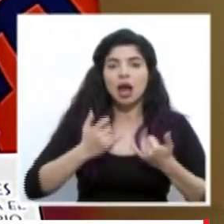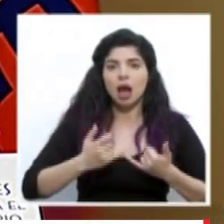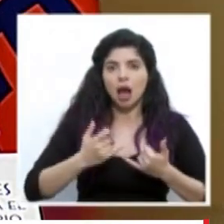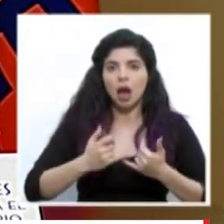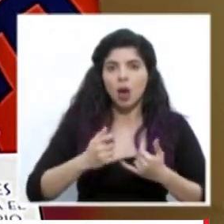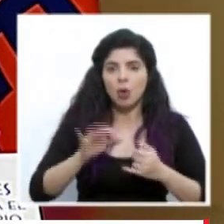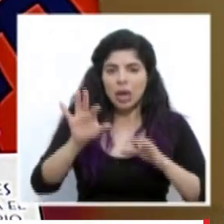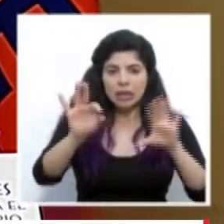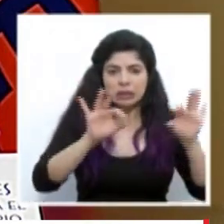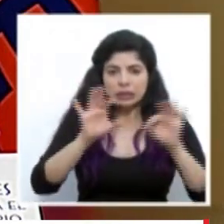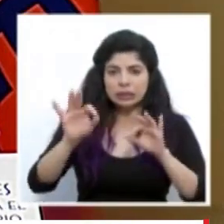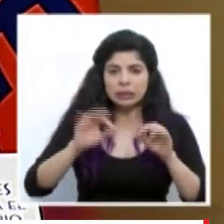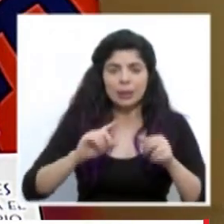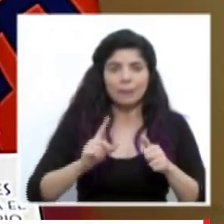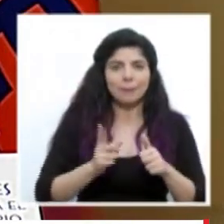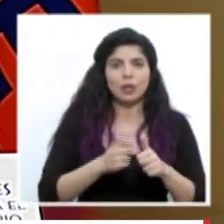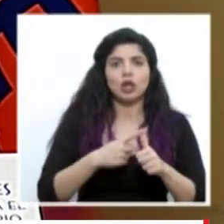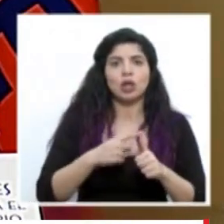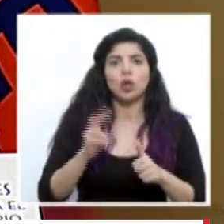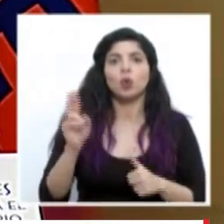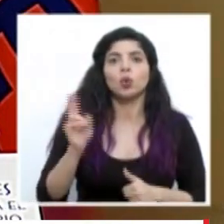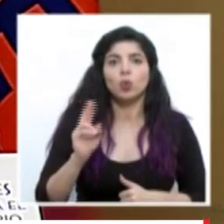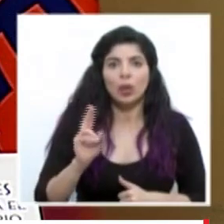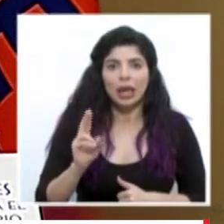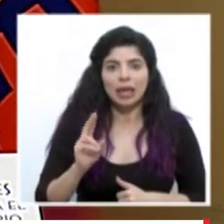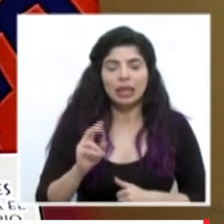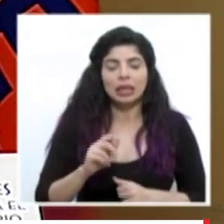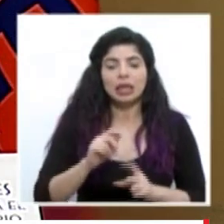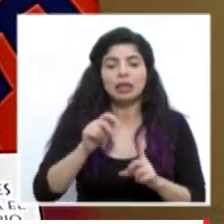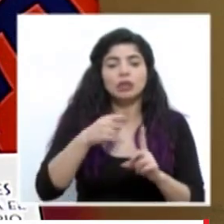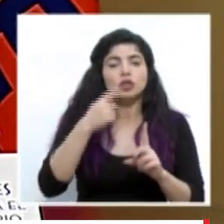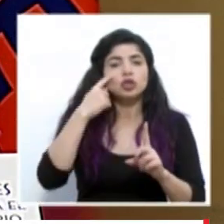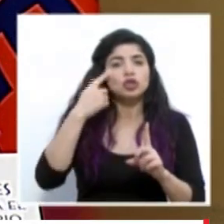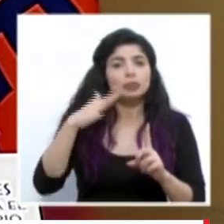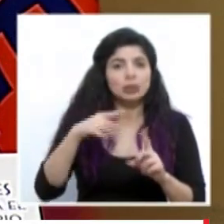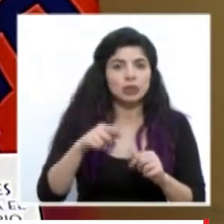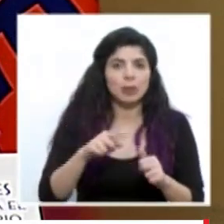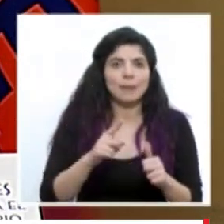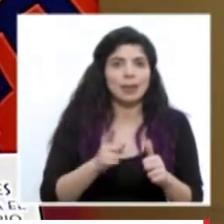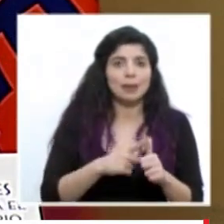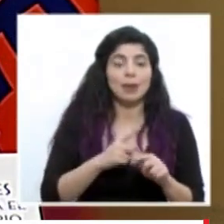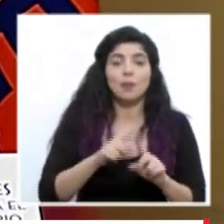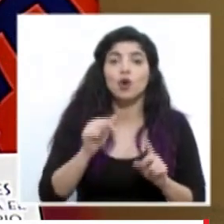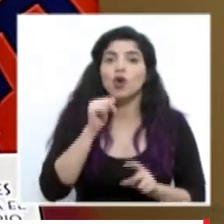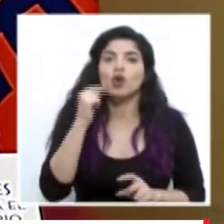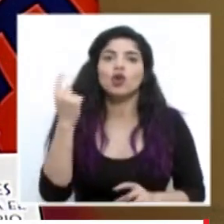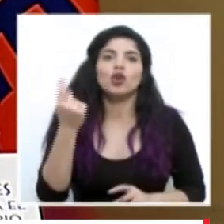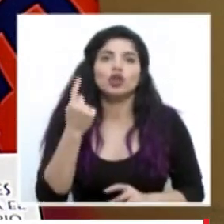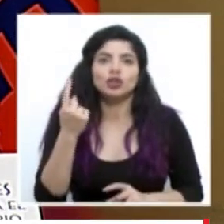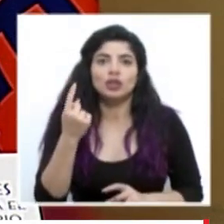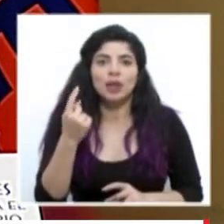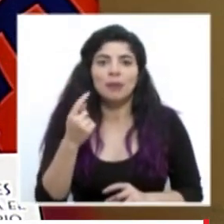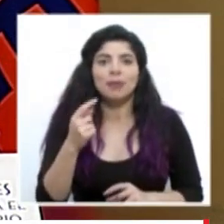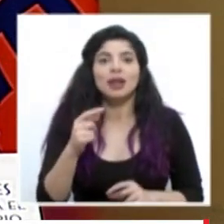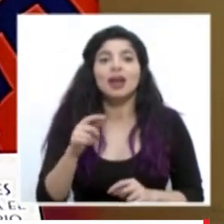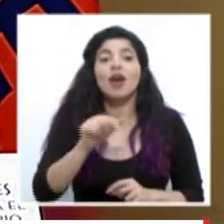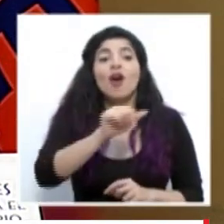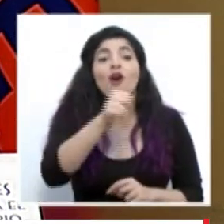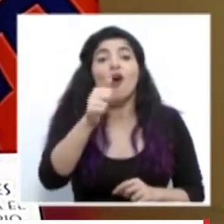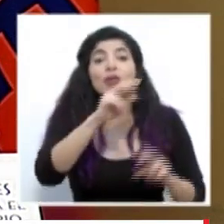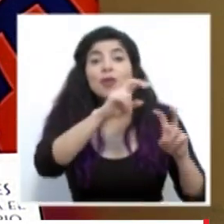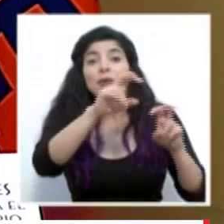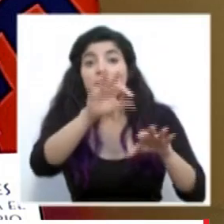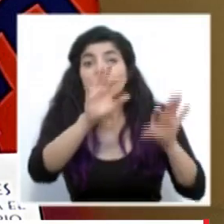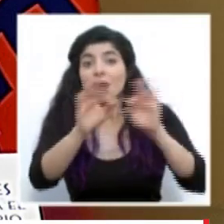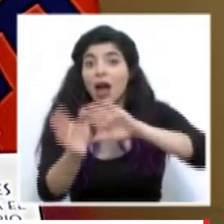haciendo la priorización de los pacientes urgentes, de las muestras de sospechosos, no siempre sin dejar de procesar los tamizajes y